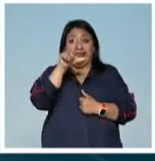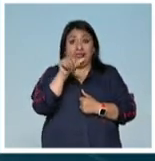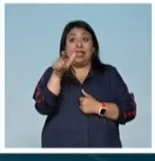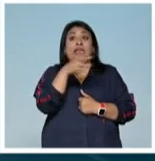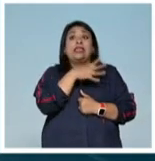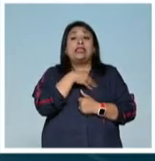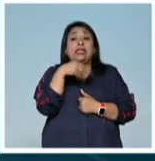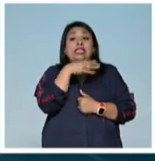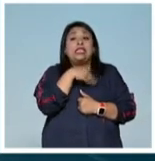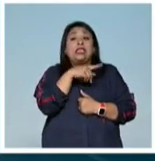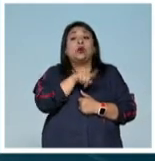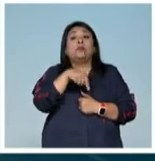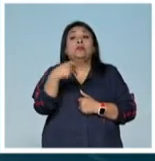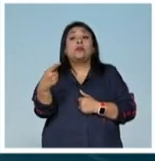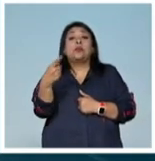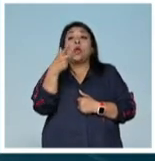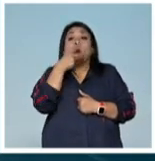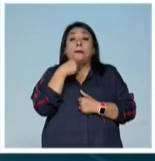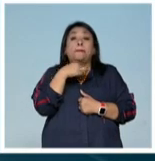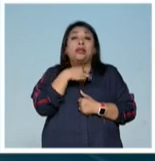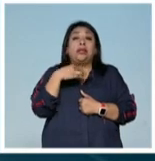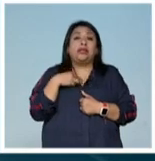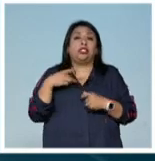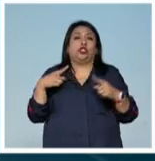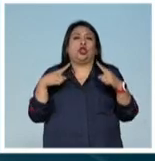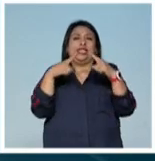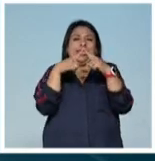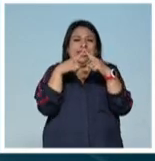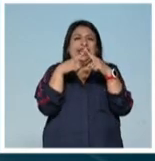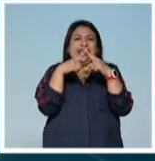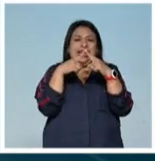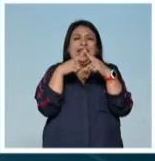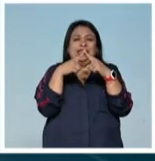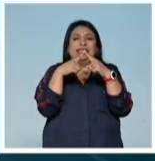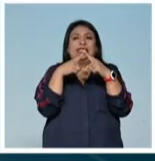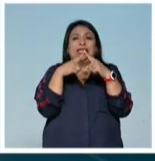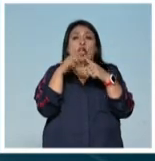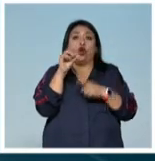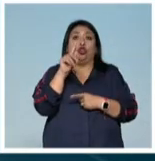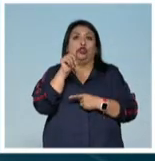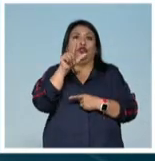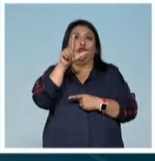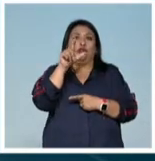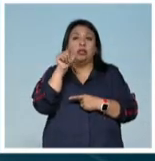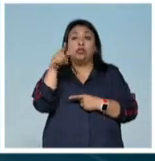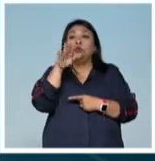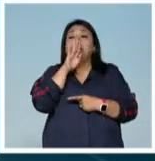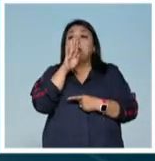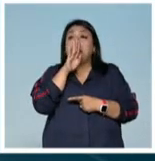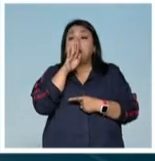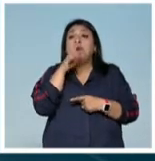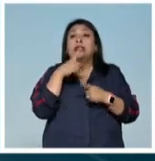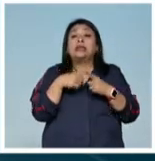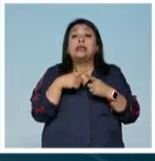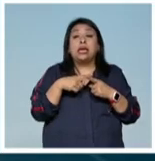hijo de un ministro de la Iglesia Ortodoxa Serbia. Su madre era